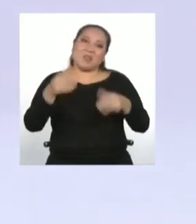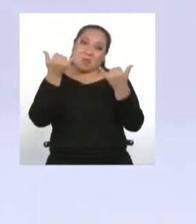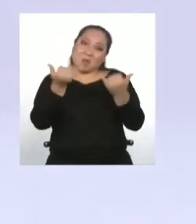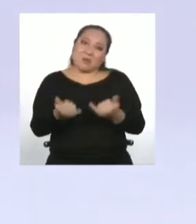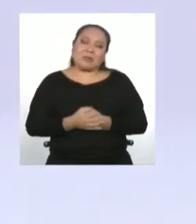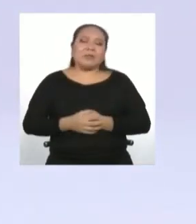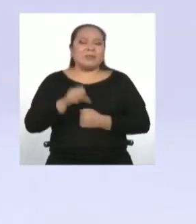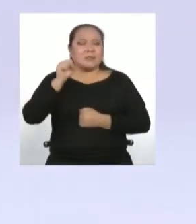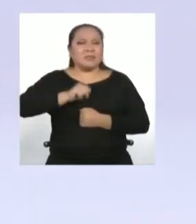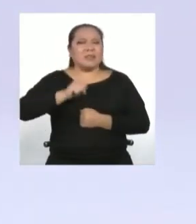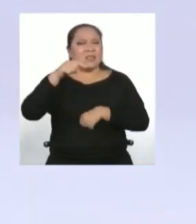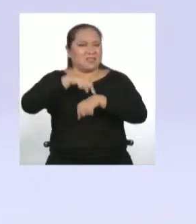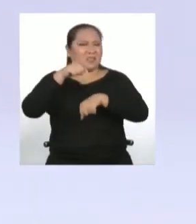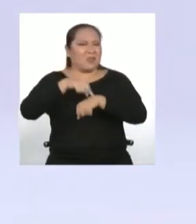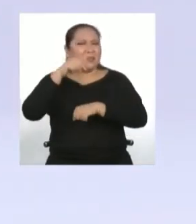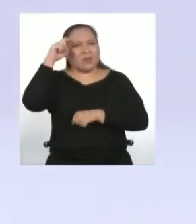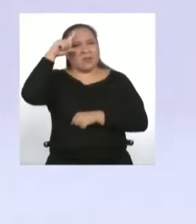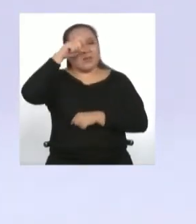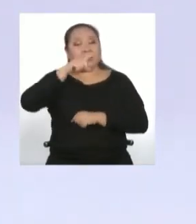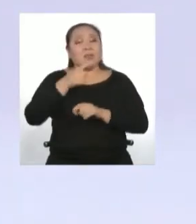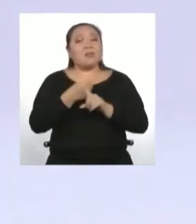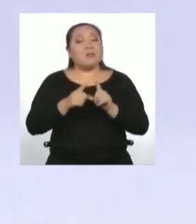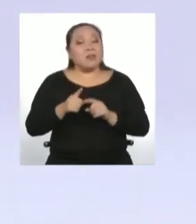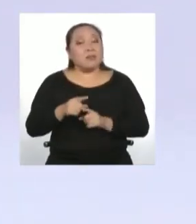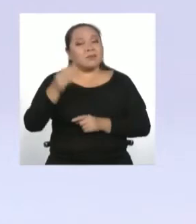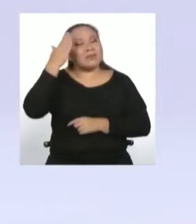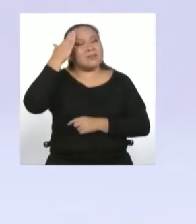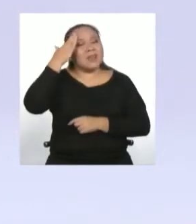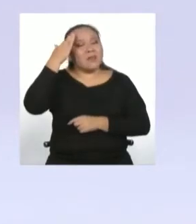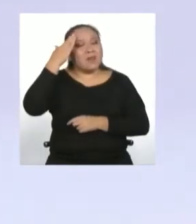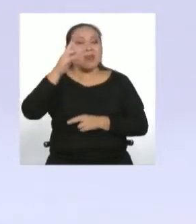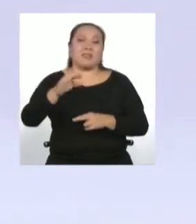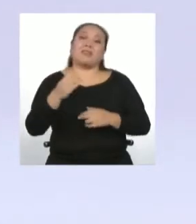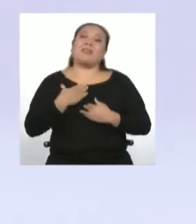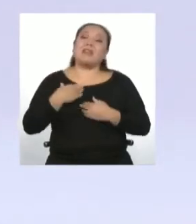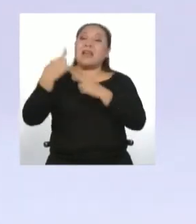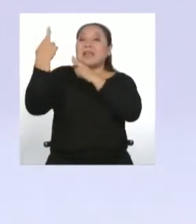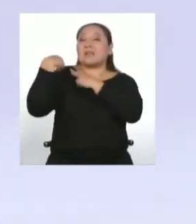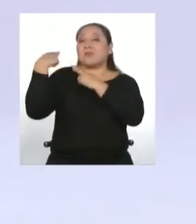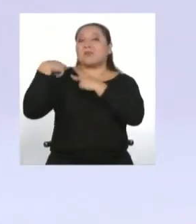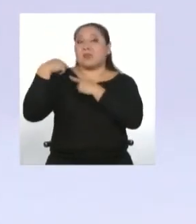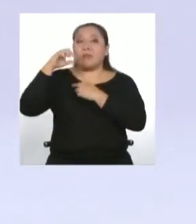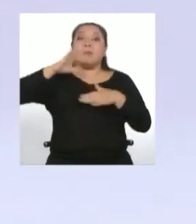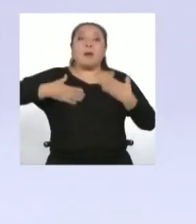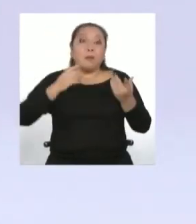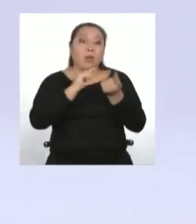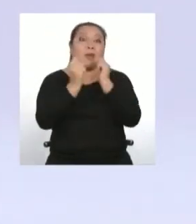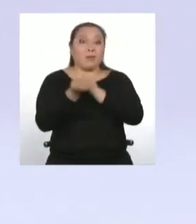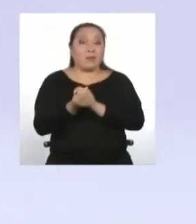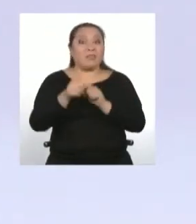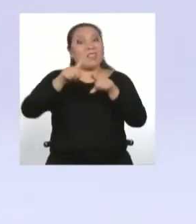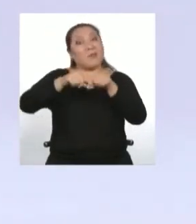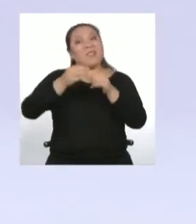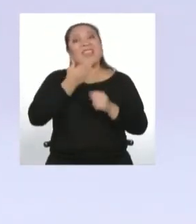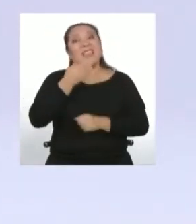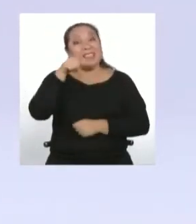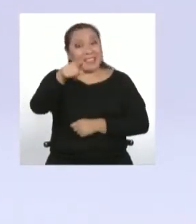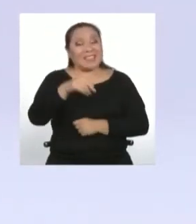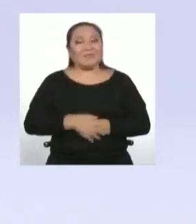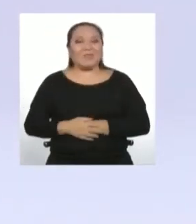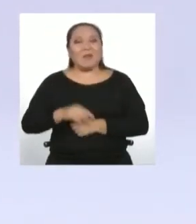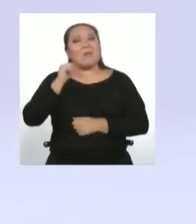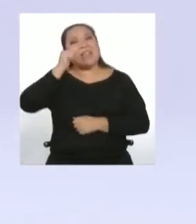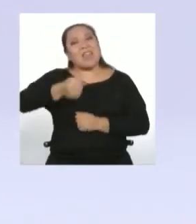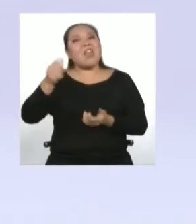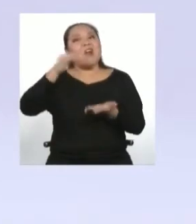Sé que estamos viviendo momentos complicados, pero tenemos que ser conscientes y responsables para generar un cambio. Y eso solo depende de nosotros. Nos vemos mañana en otra